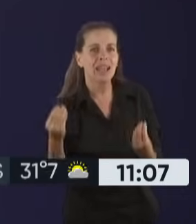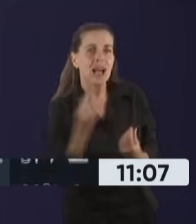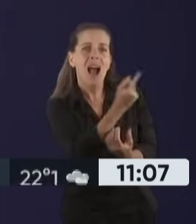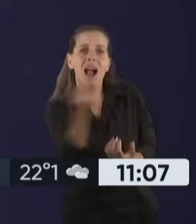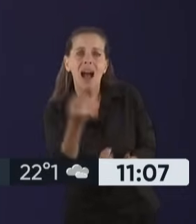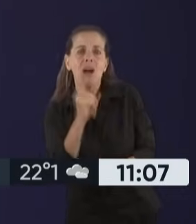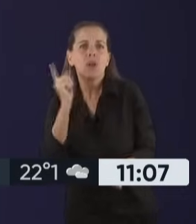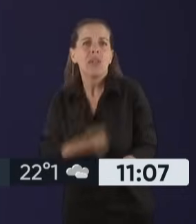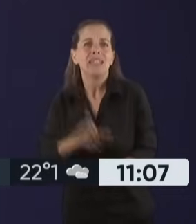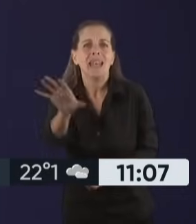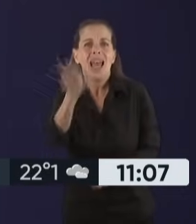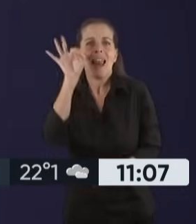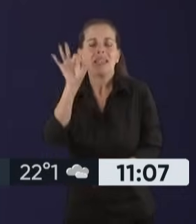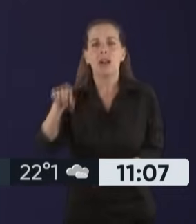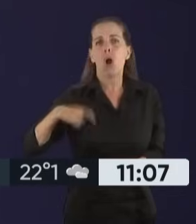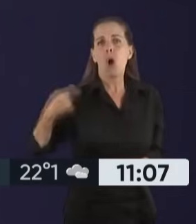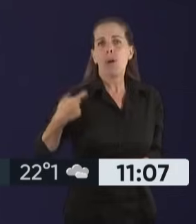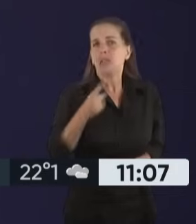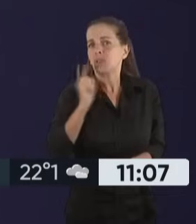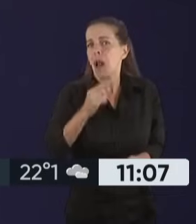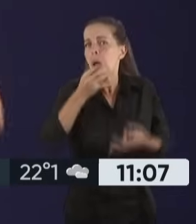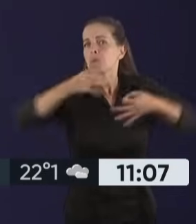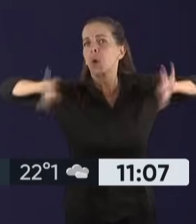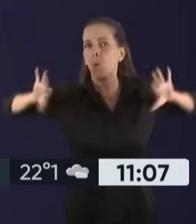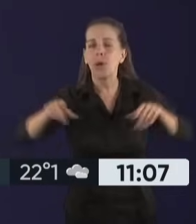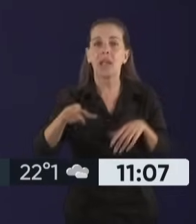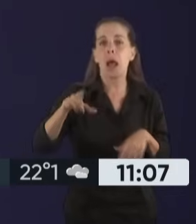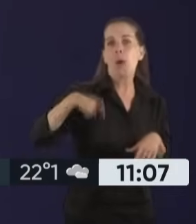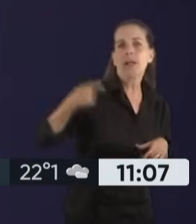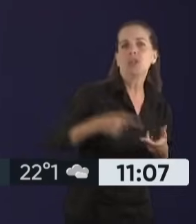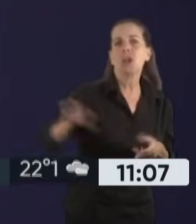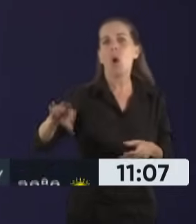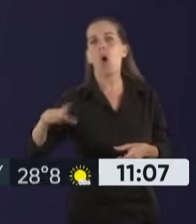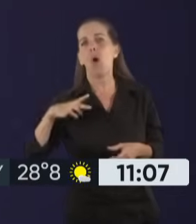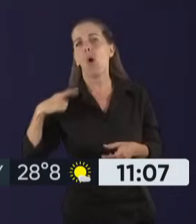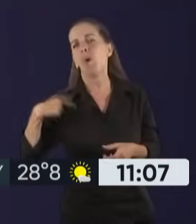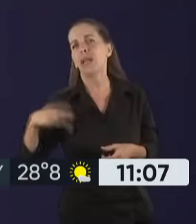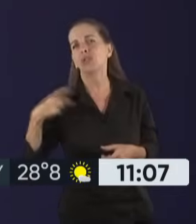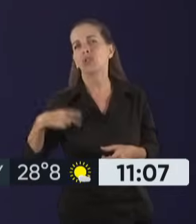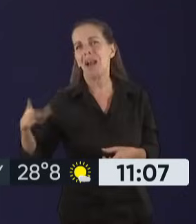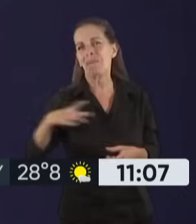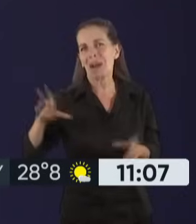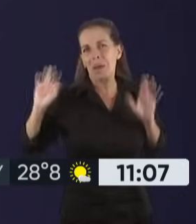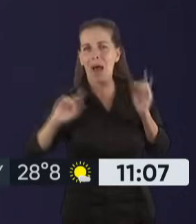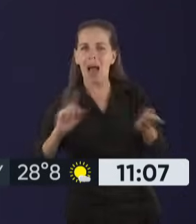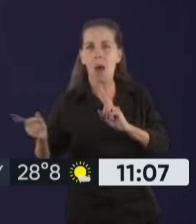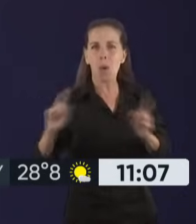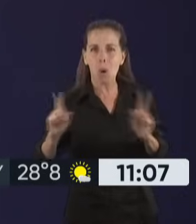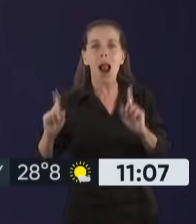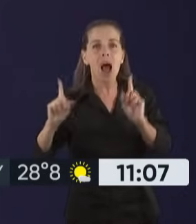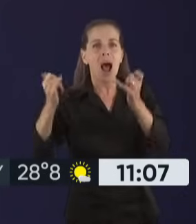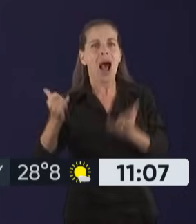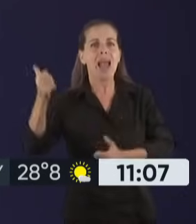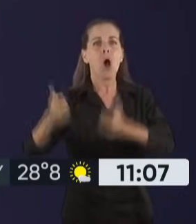acceder a la obra social que deseen o la prepaga que elijan. Y por supuesto creció la competencia y